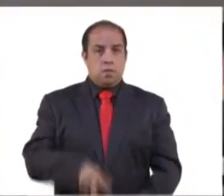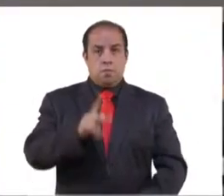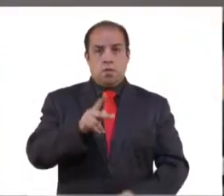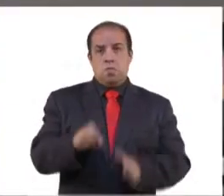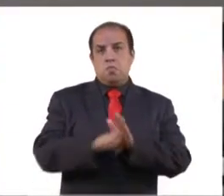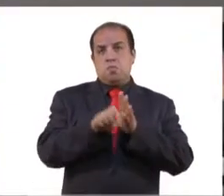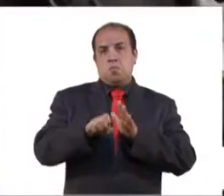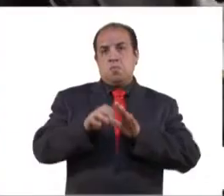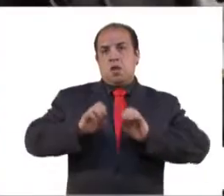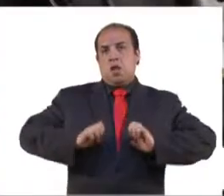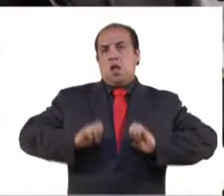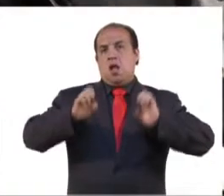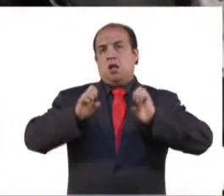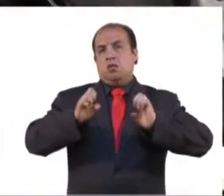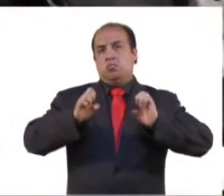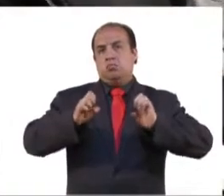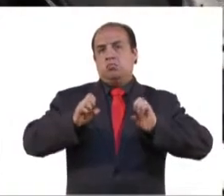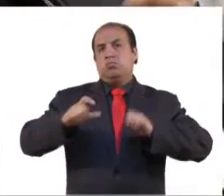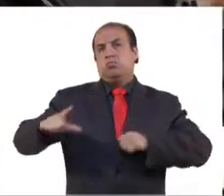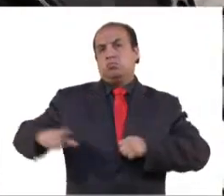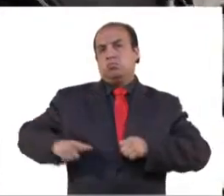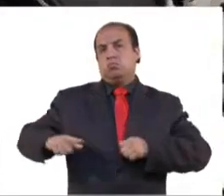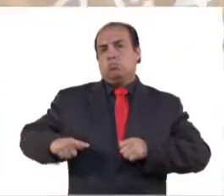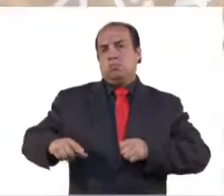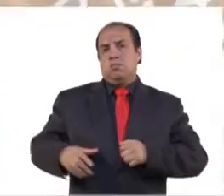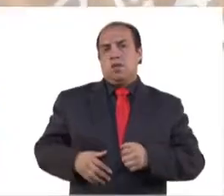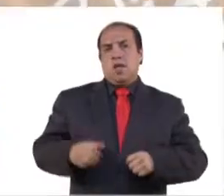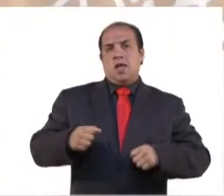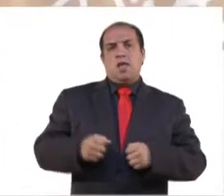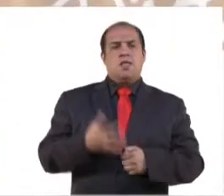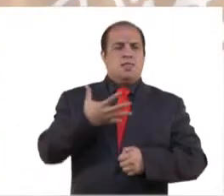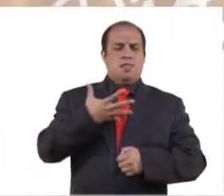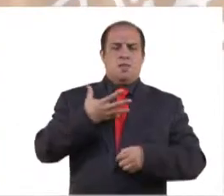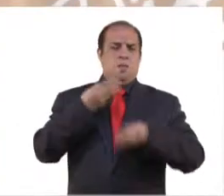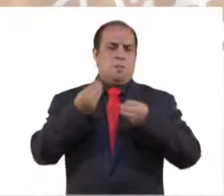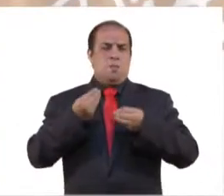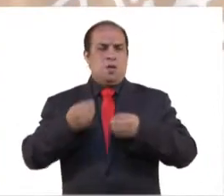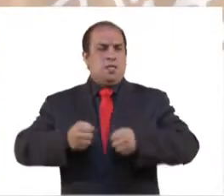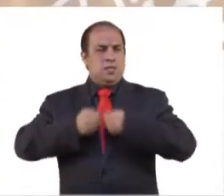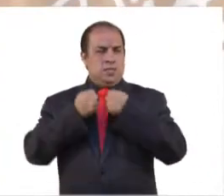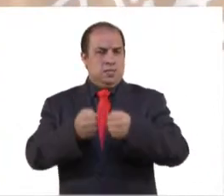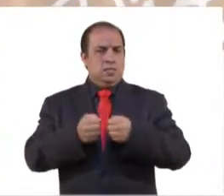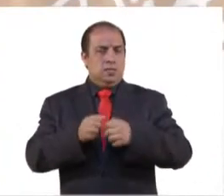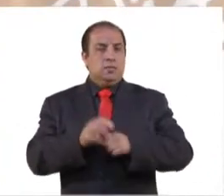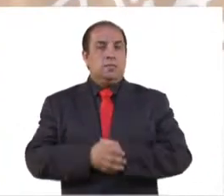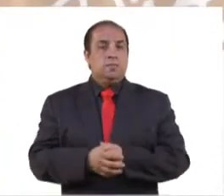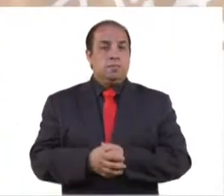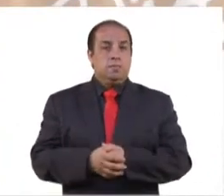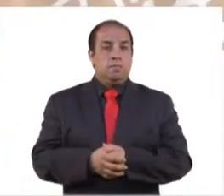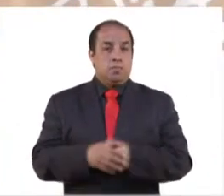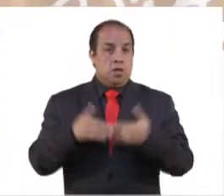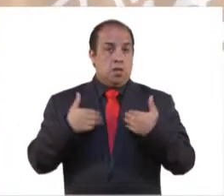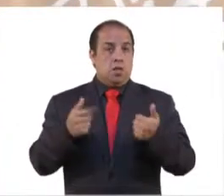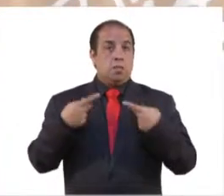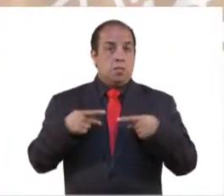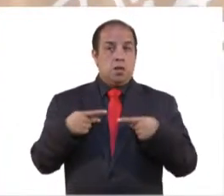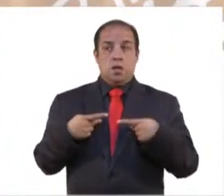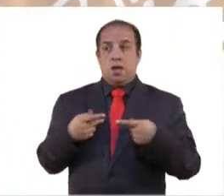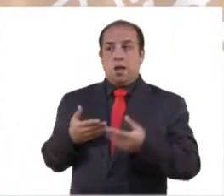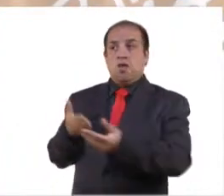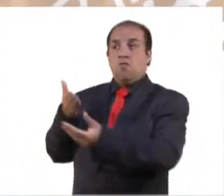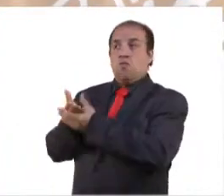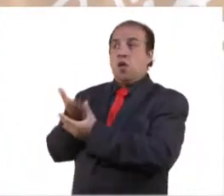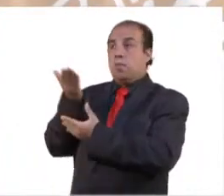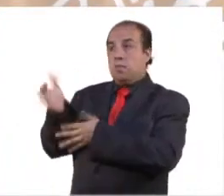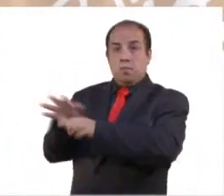Palacio Nacional… Tienen mucha seguridad ahí, en realidad… pues como ustedes vieron, entiendo que era una persona que iba a pedir trabajo,